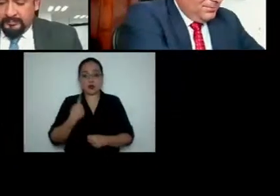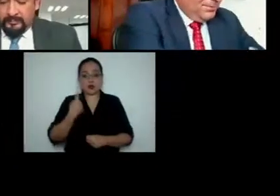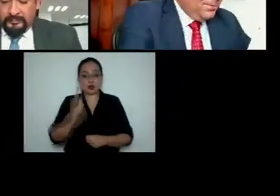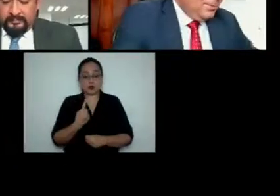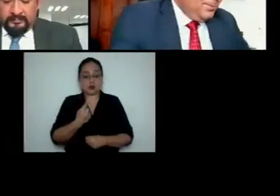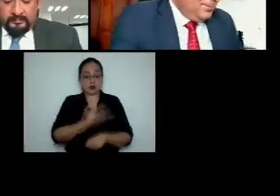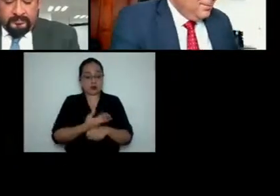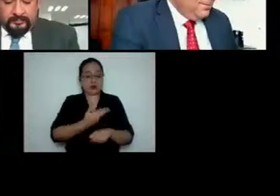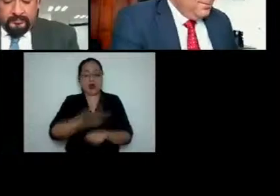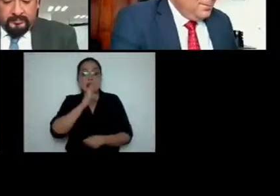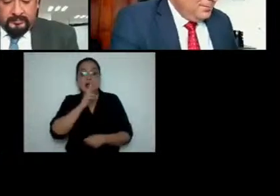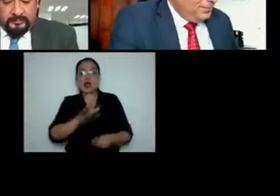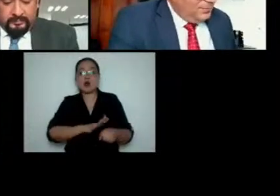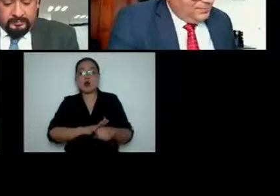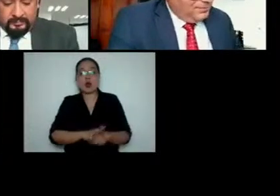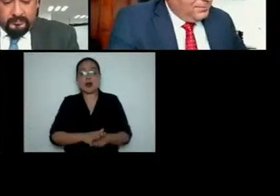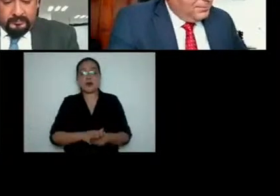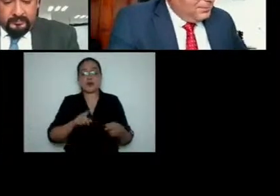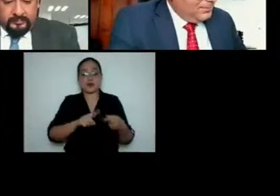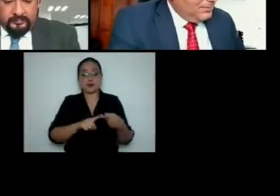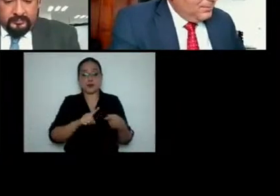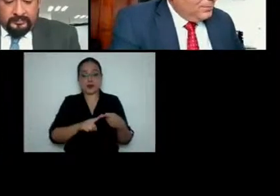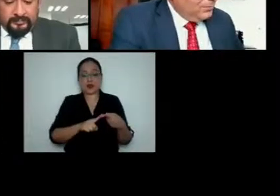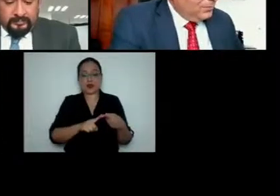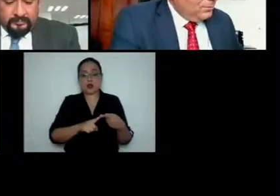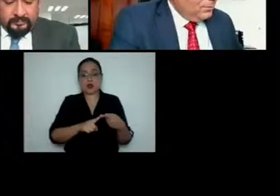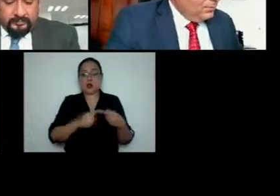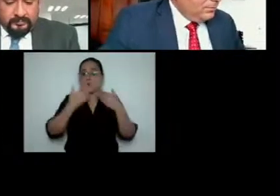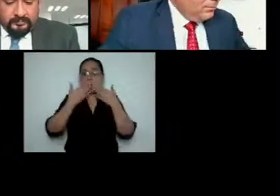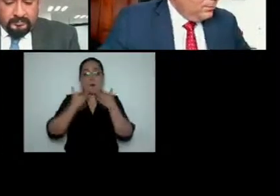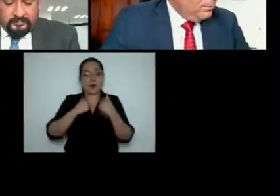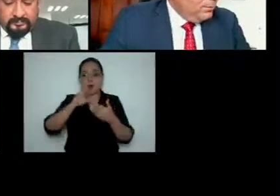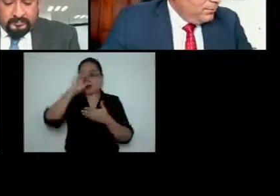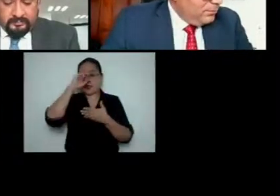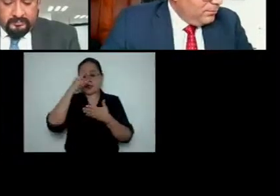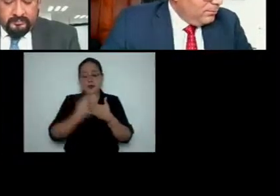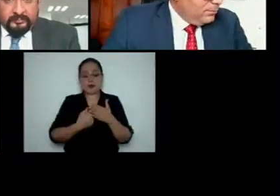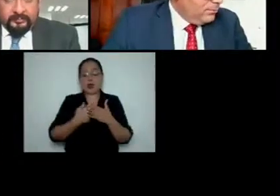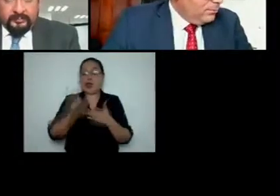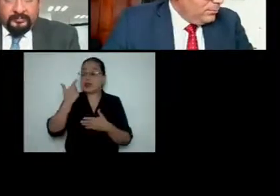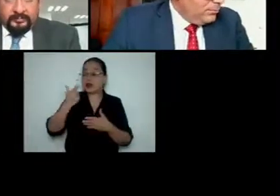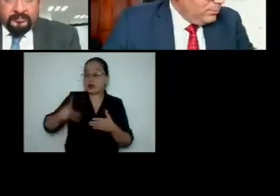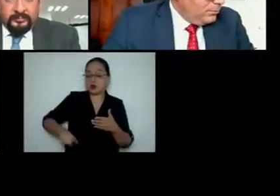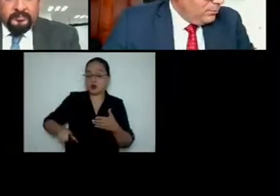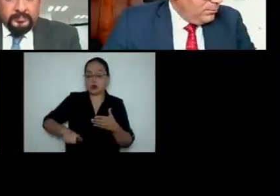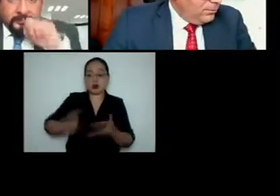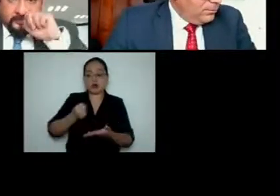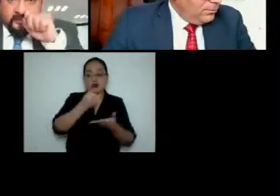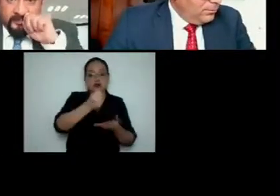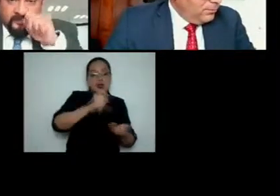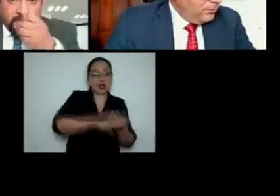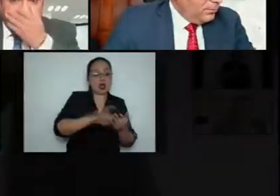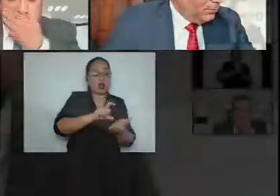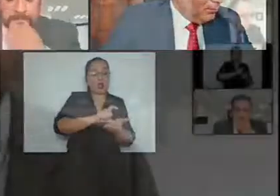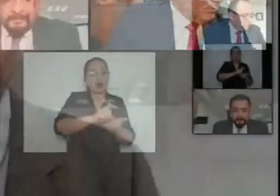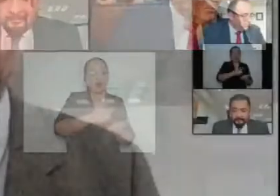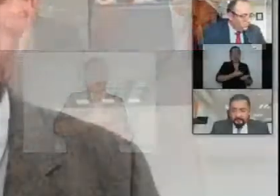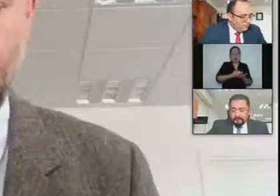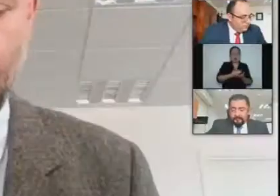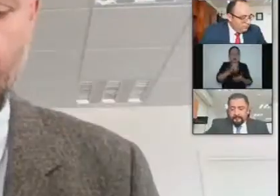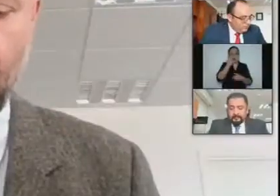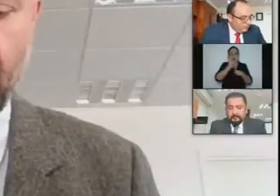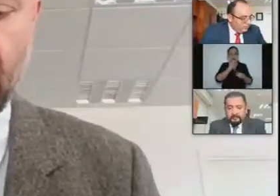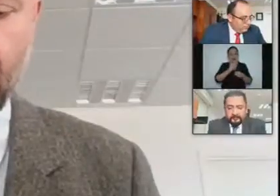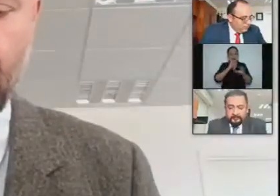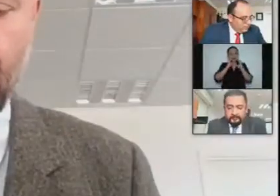resuelve primero, es inexistente el uso indebido de recursos públicos atribuido a la presidenta, a los secretarios de Comunicación